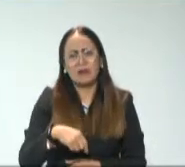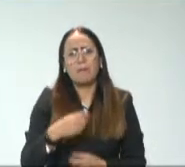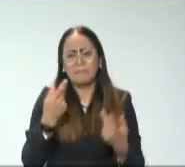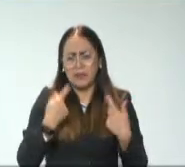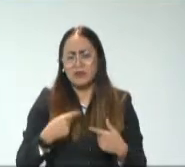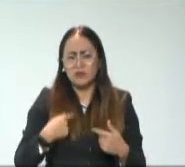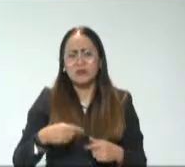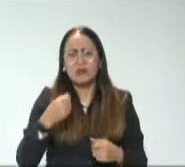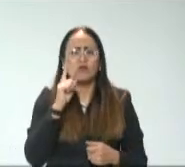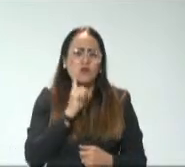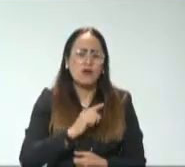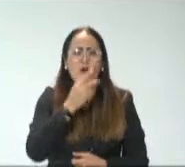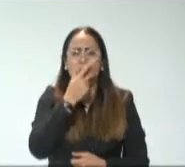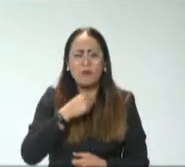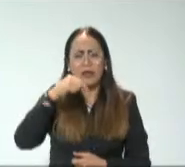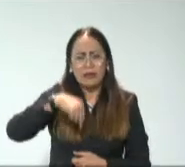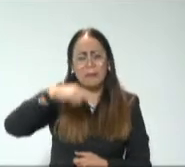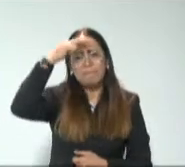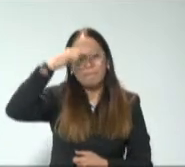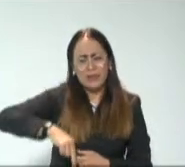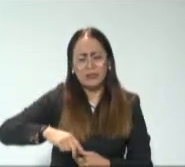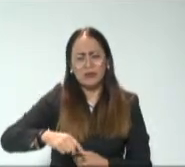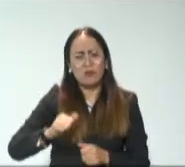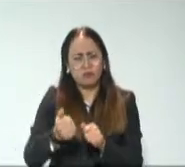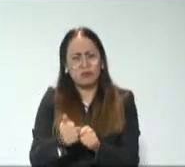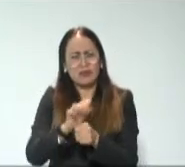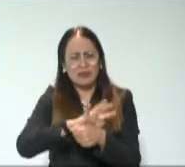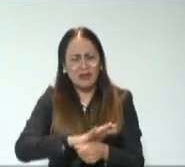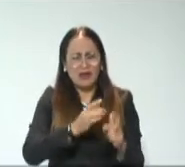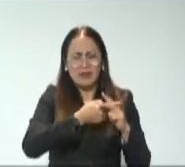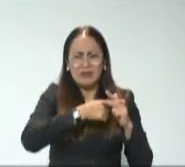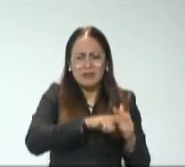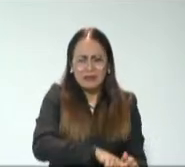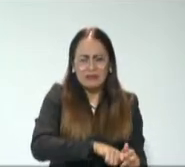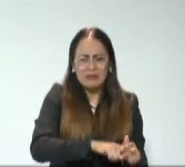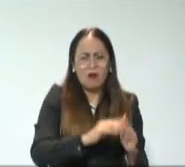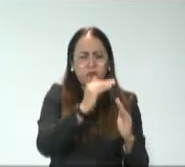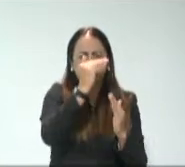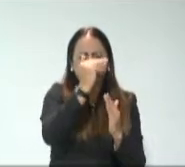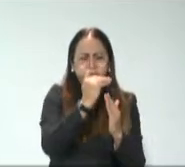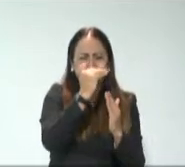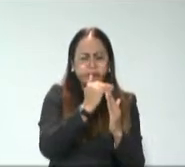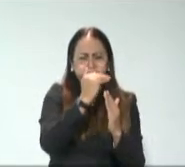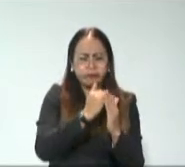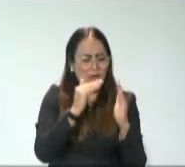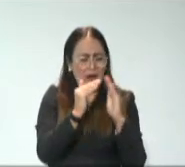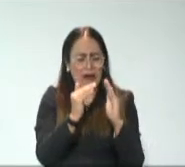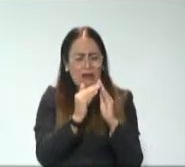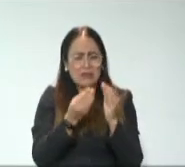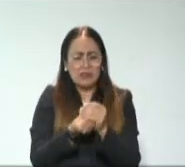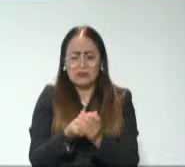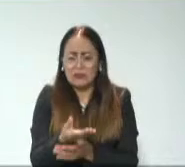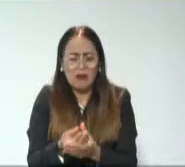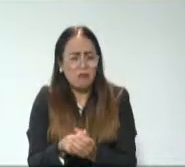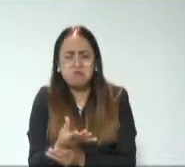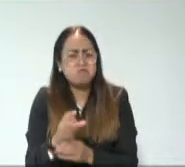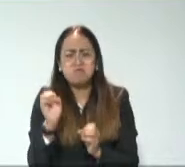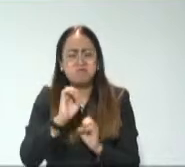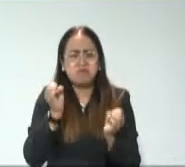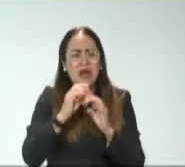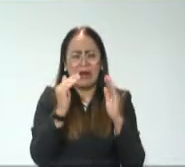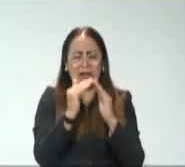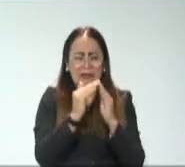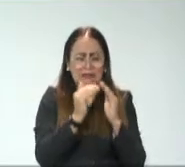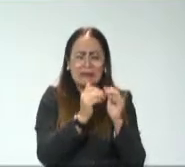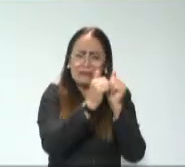los mexicanos y las mexicanas al inicio de la pandemia en los primeros meses disminuyendo de manera drástica la movilidad lo